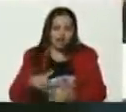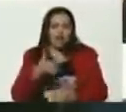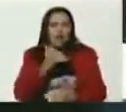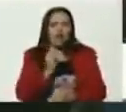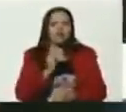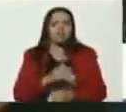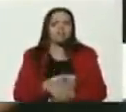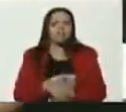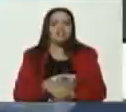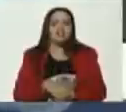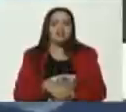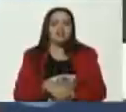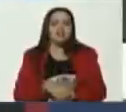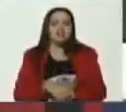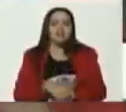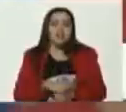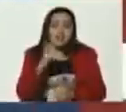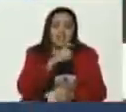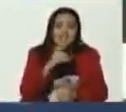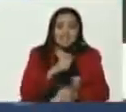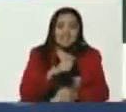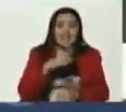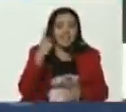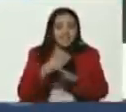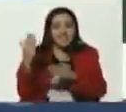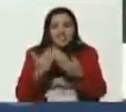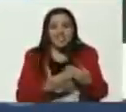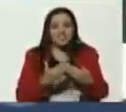moral con el pueblo cubano.